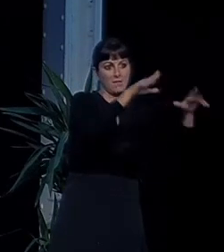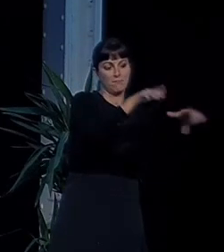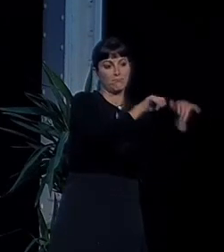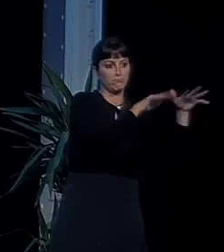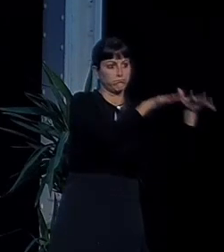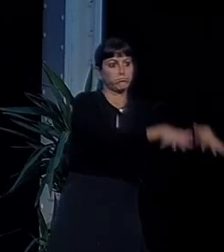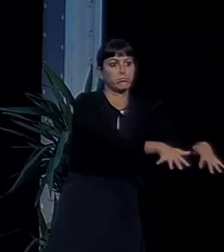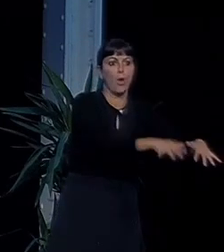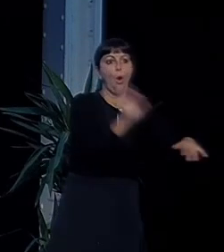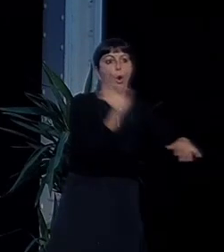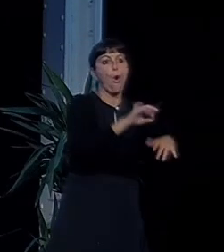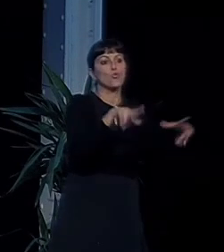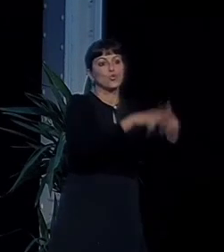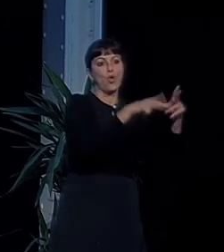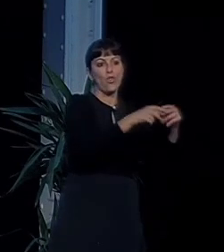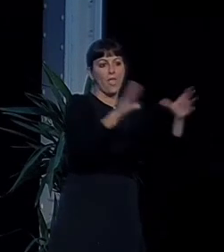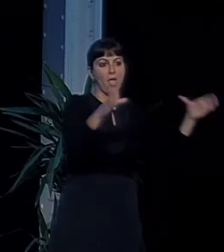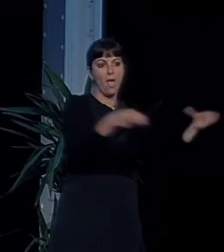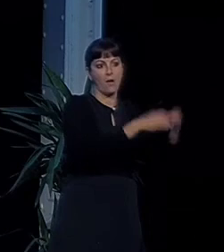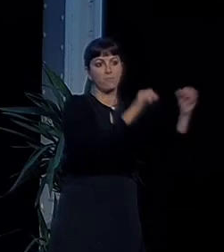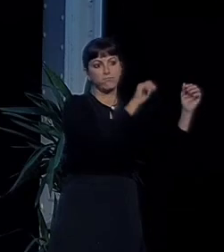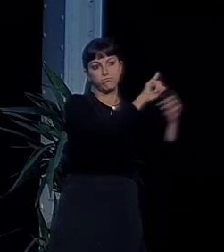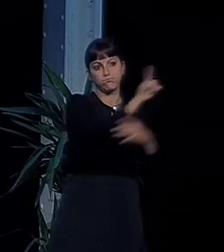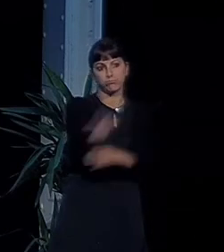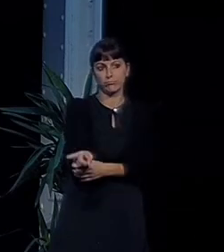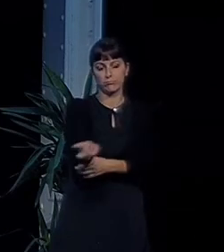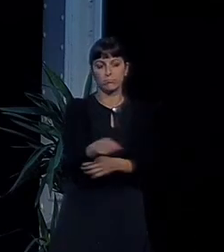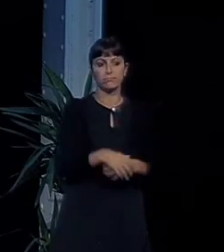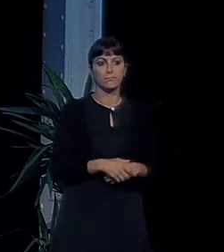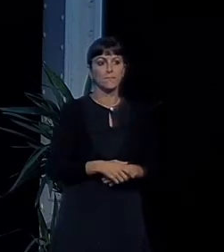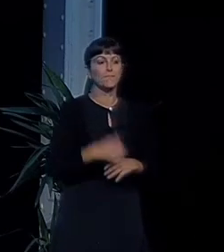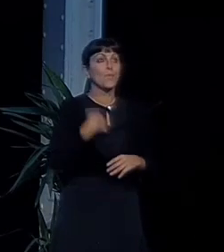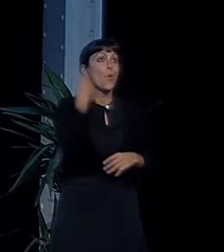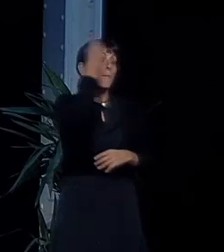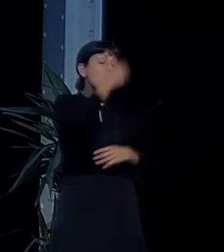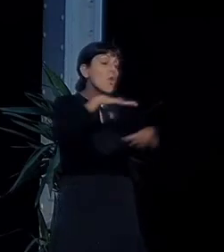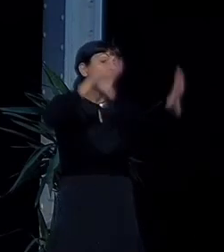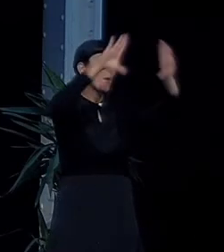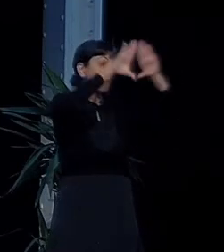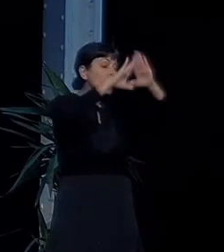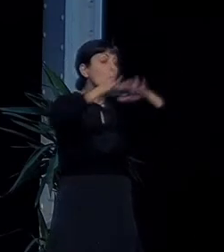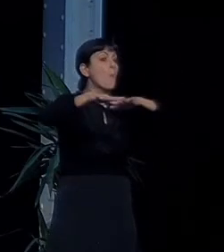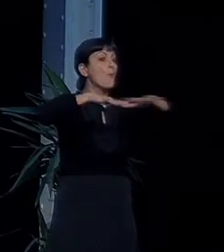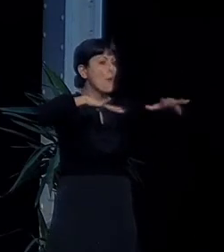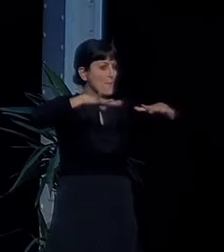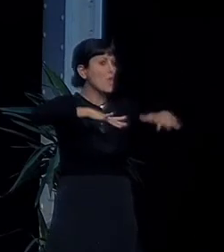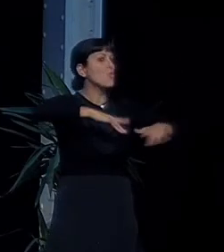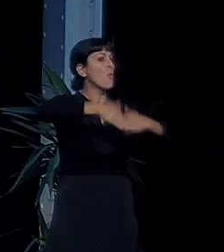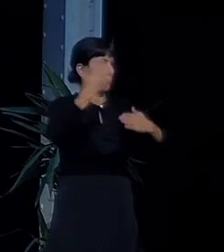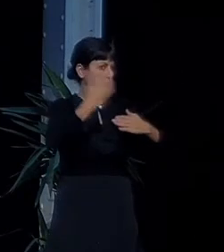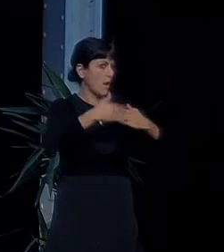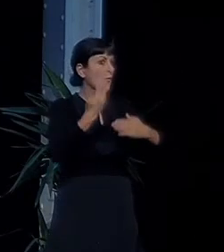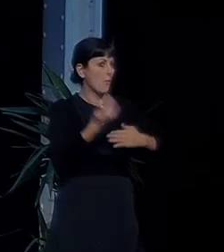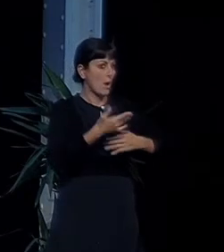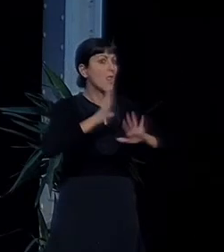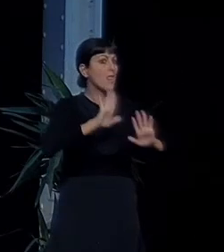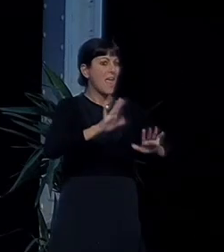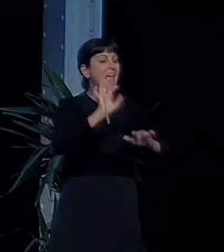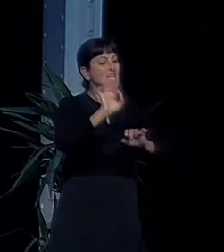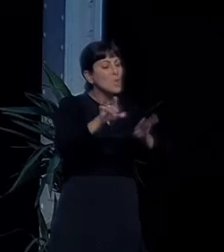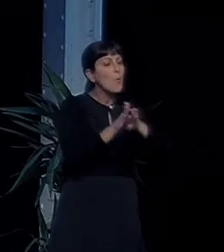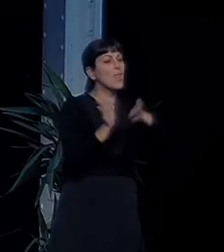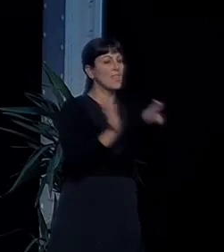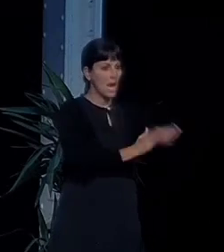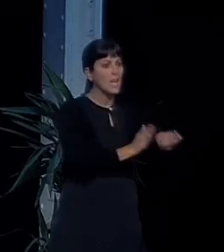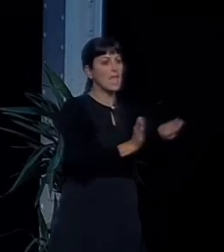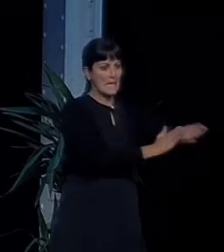momento... Bueno, no sé, yo creo que el feminismo es un movimiento de vanguardia que va a estar siempre, sí, a la izquierda de la izquierda y